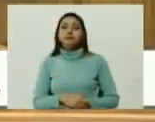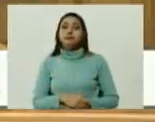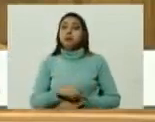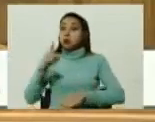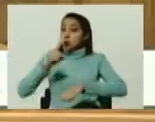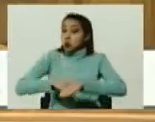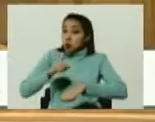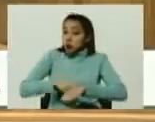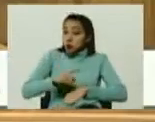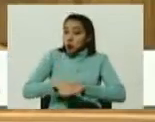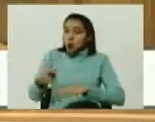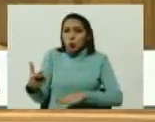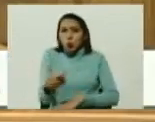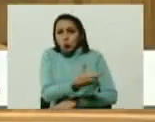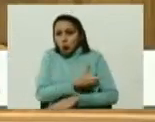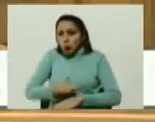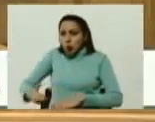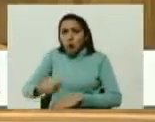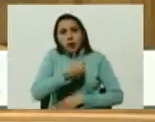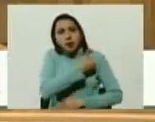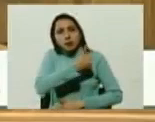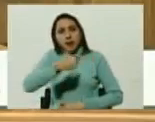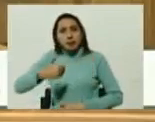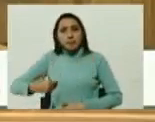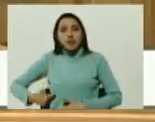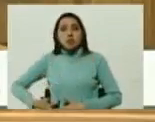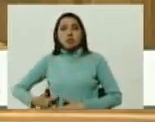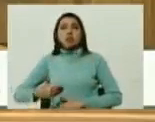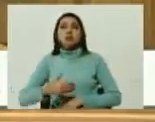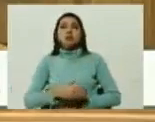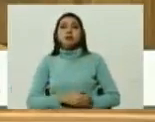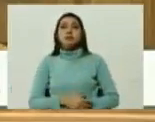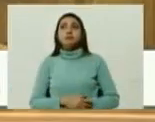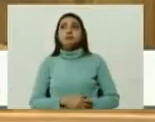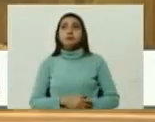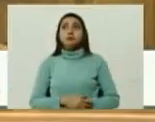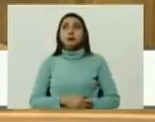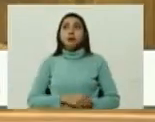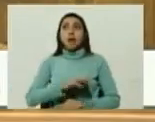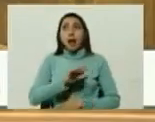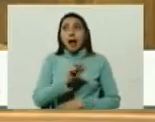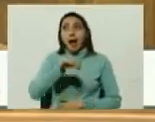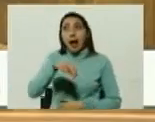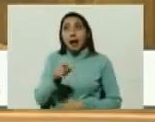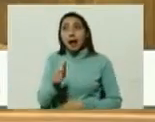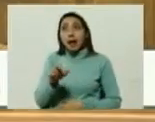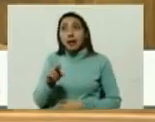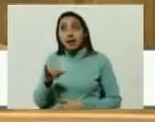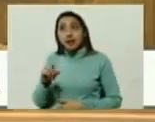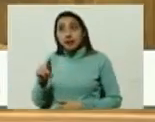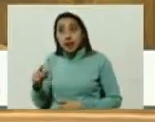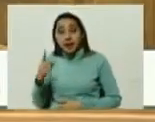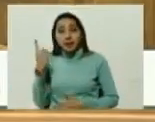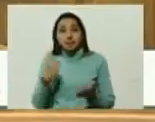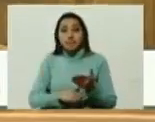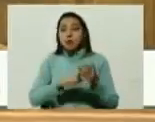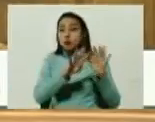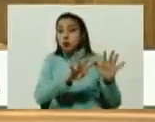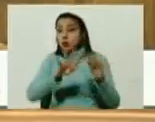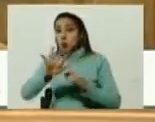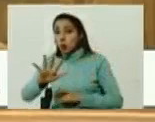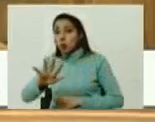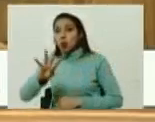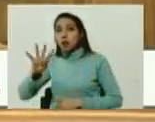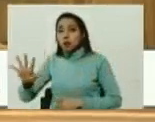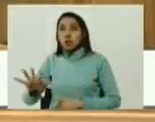gobernaba el presidente isaías medina angarita en 1945 y en ese